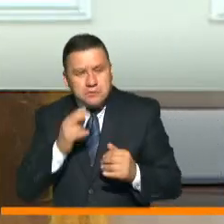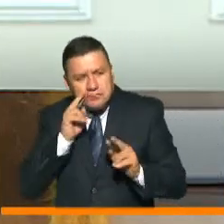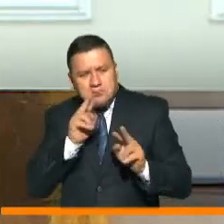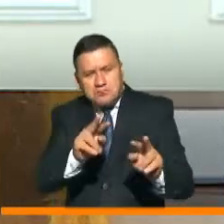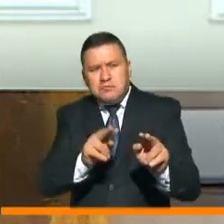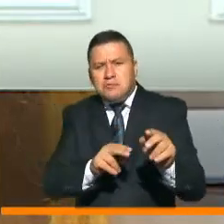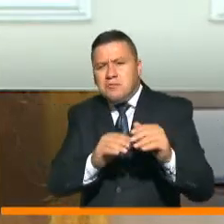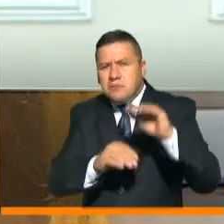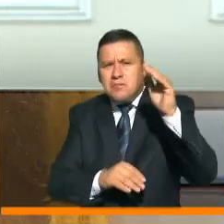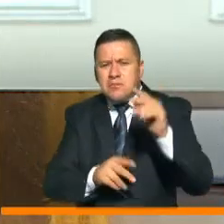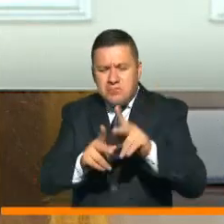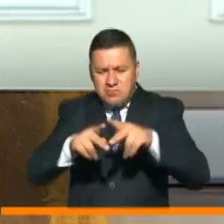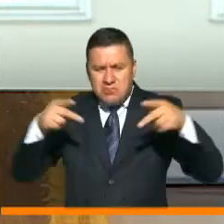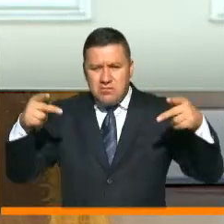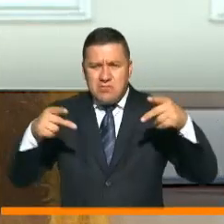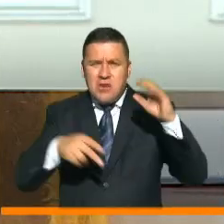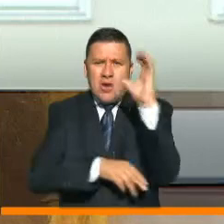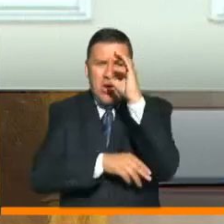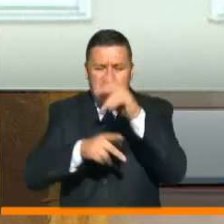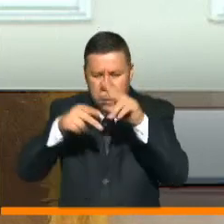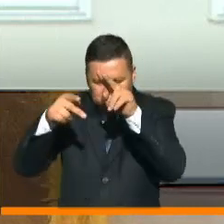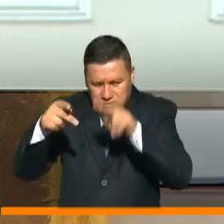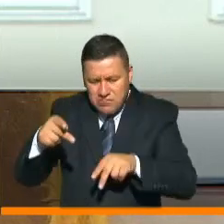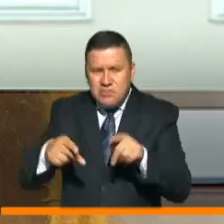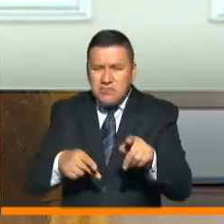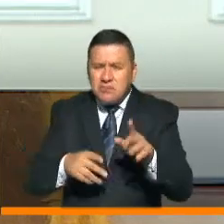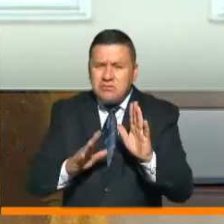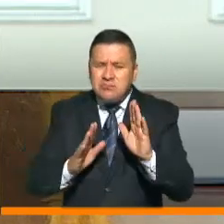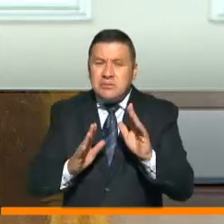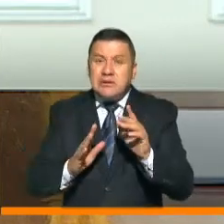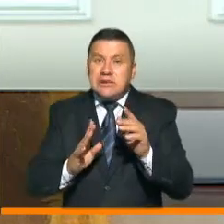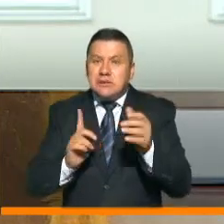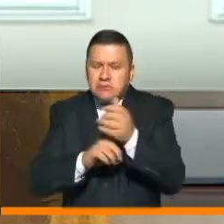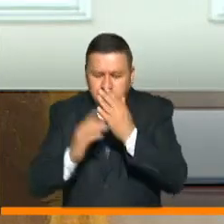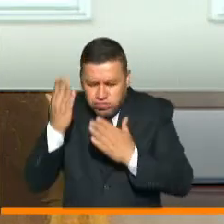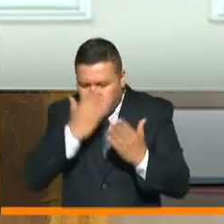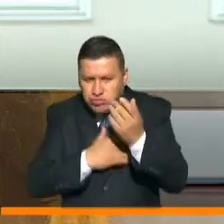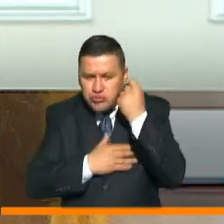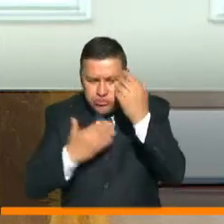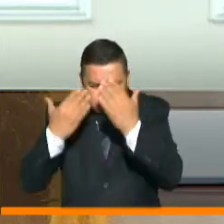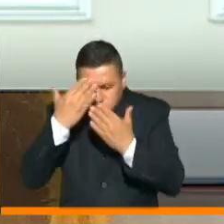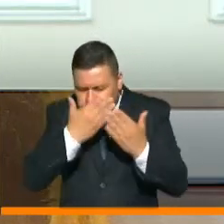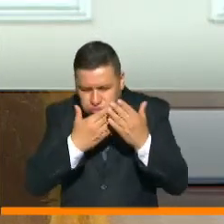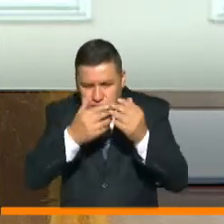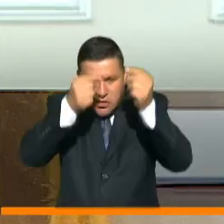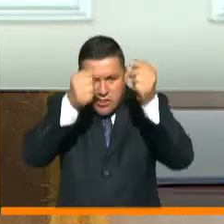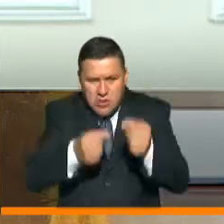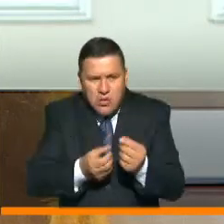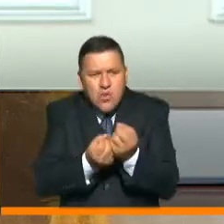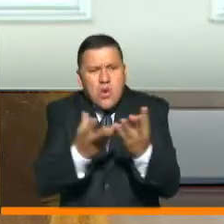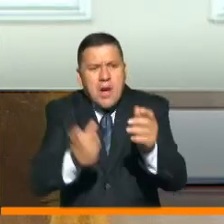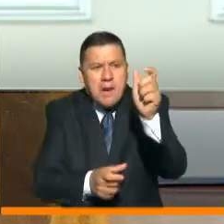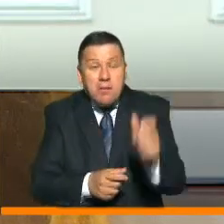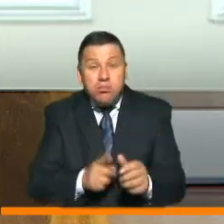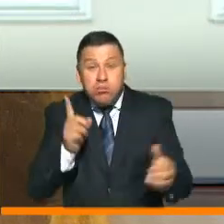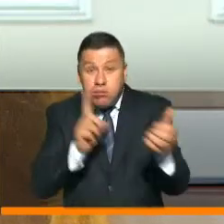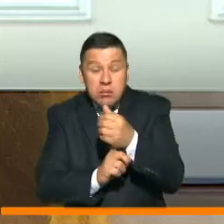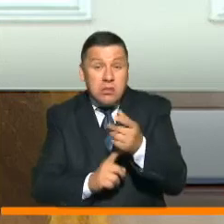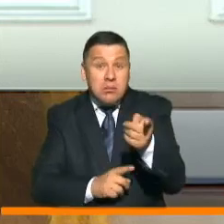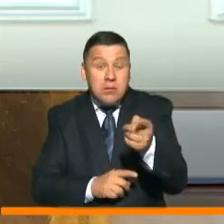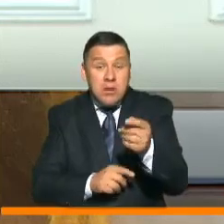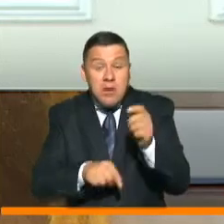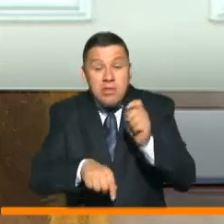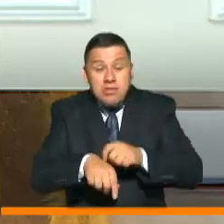como uno de los diarios económicos de Colombia, que se amparaba también en estudios recientes, mostraba que el alcance que tendrán